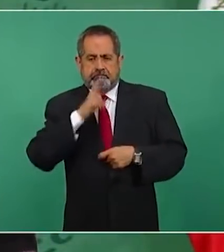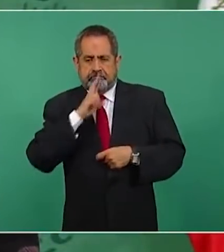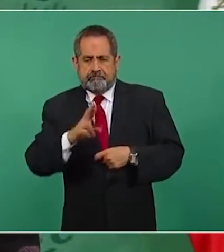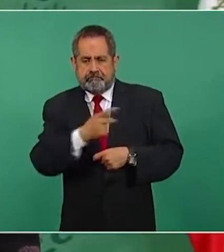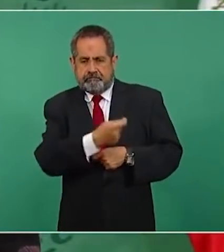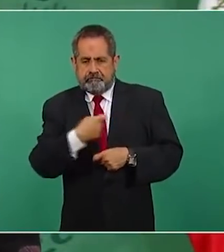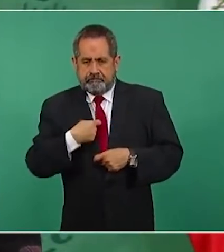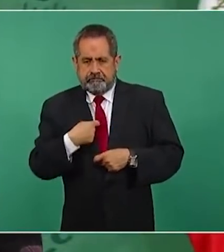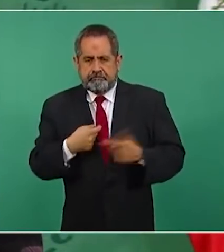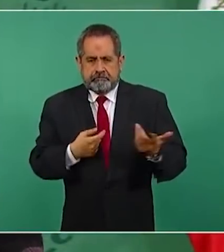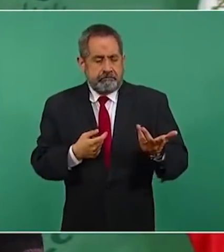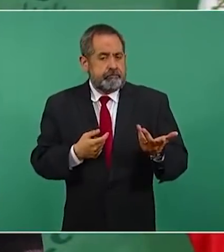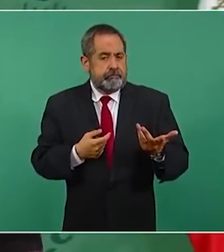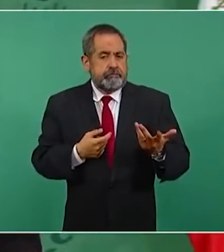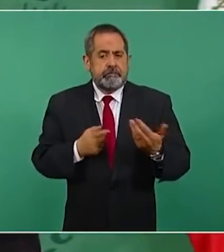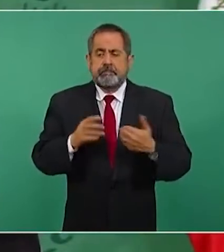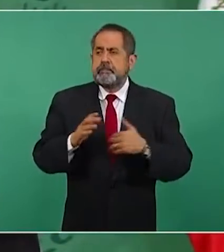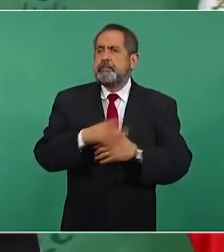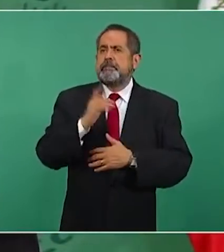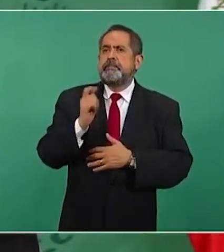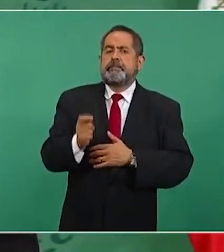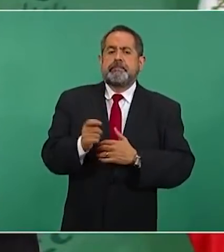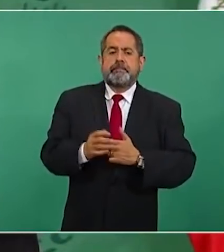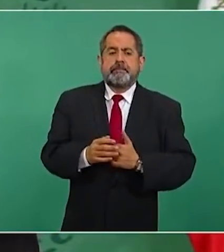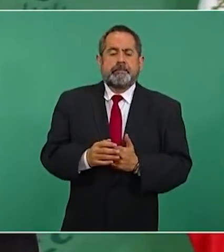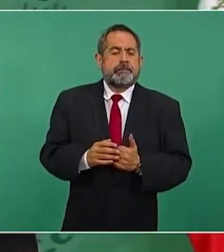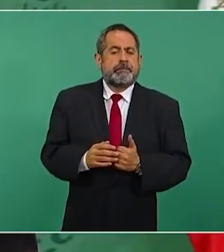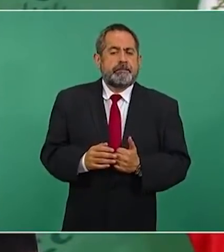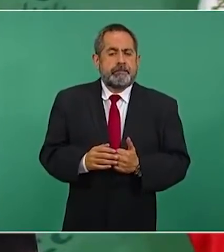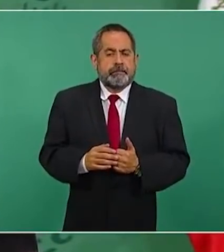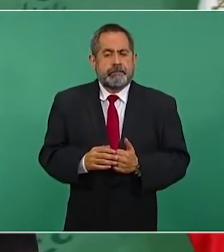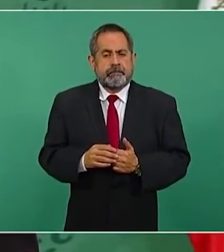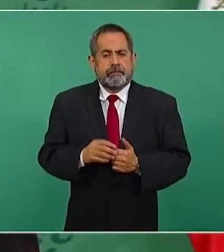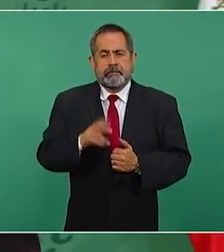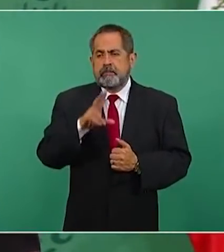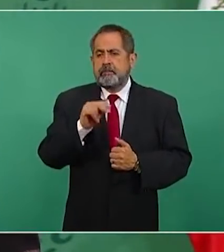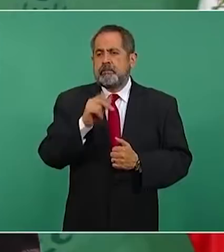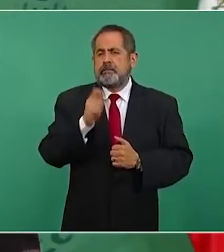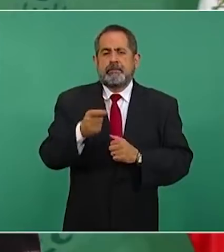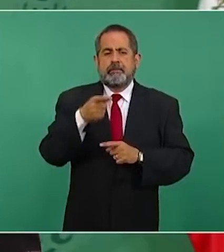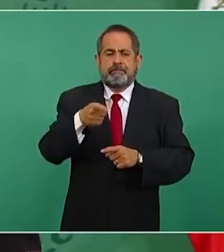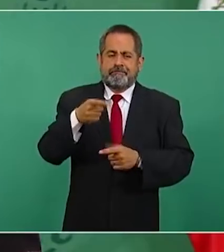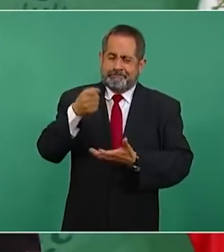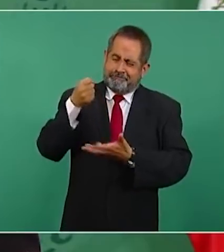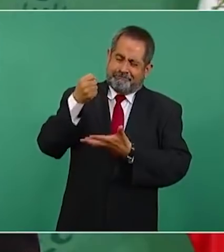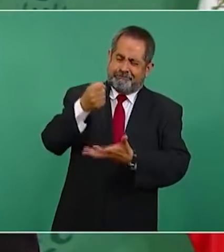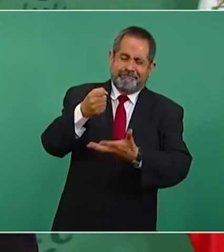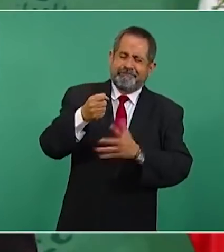porque no es un asunto de recursos de presupuesto